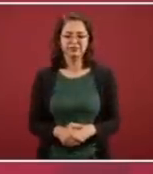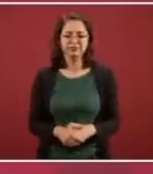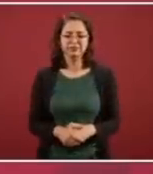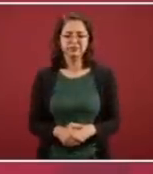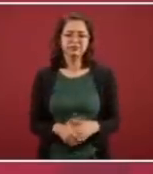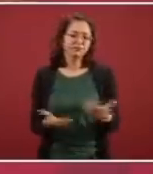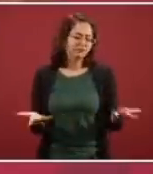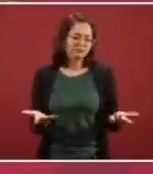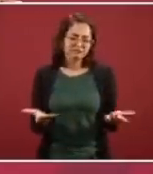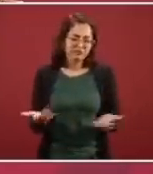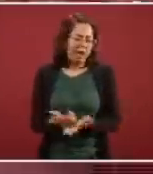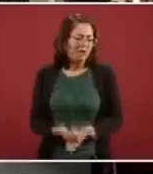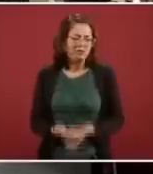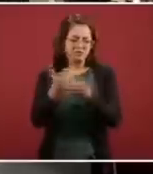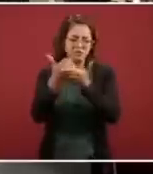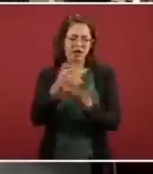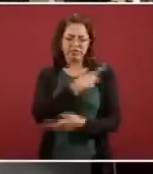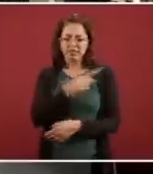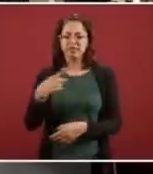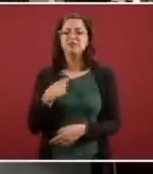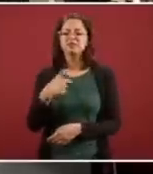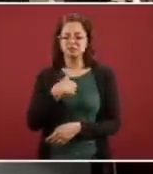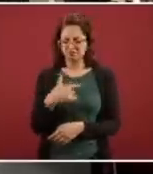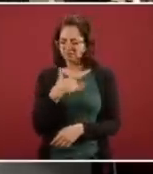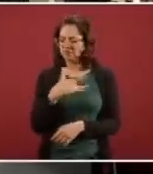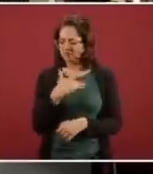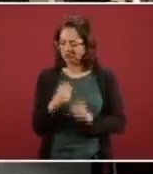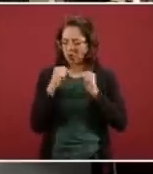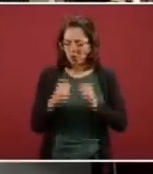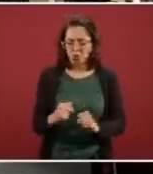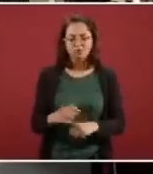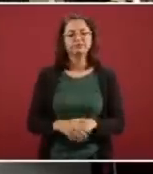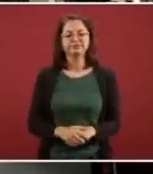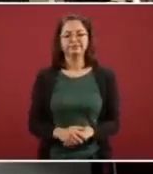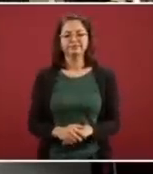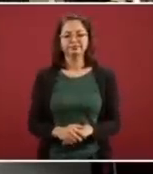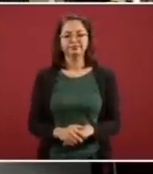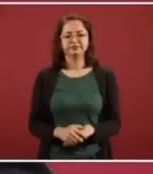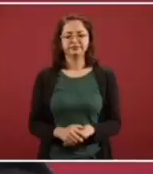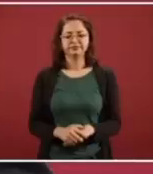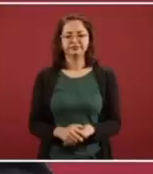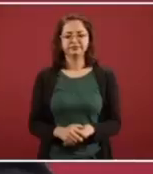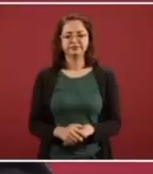Alguien tiene que ayudar. O sea, estoy seguro de eso. Estoy seguro.